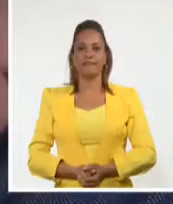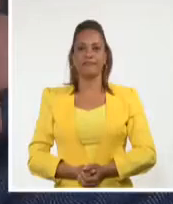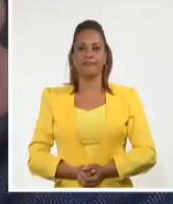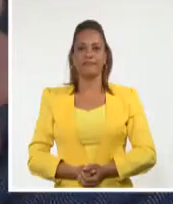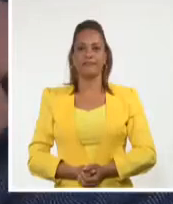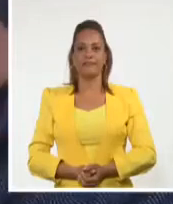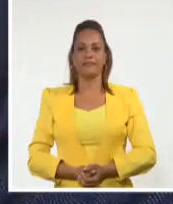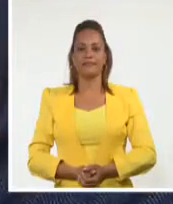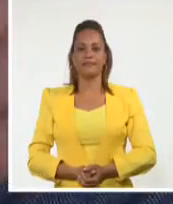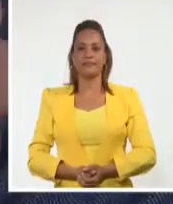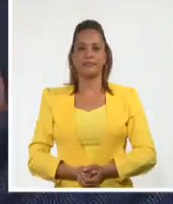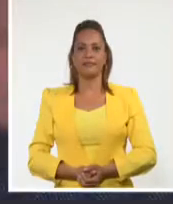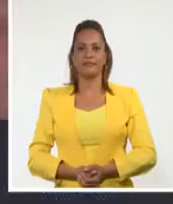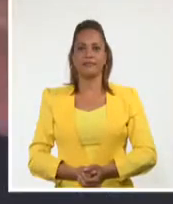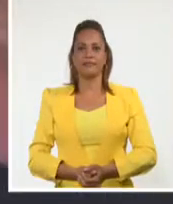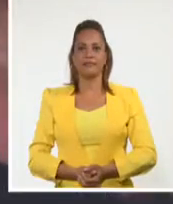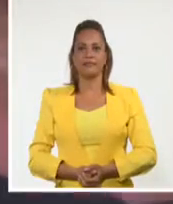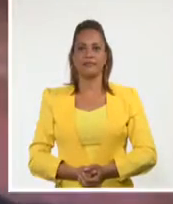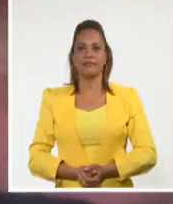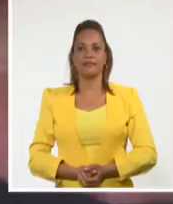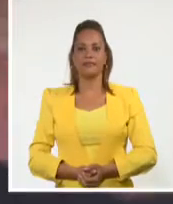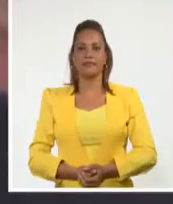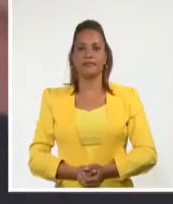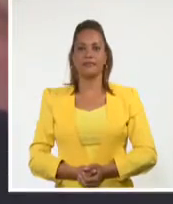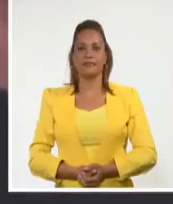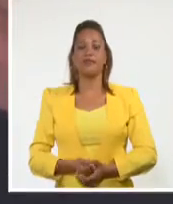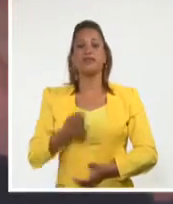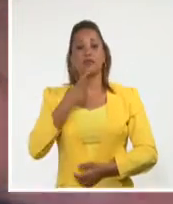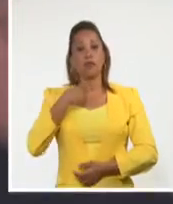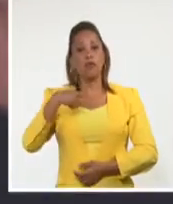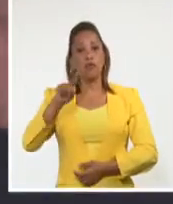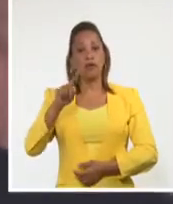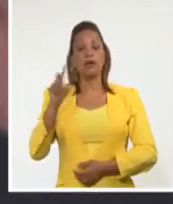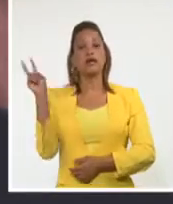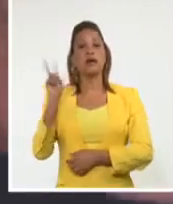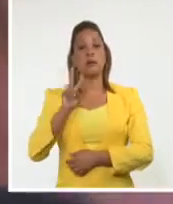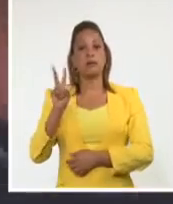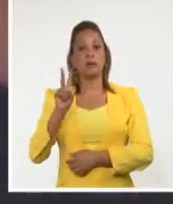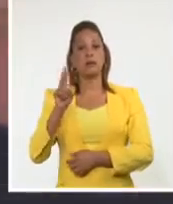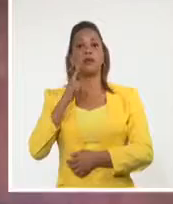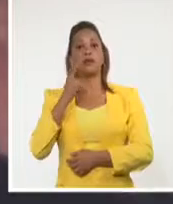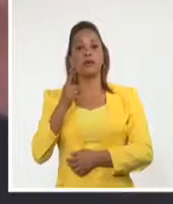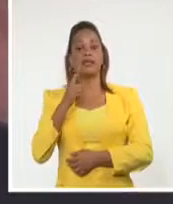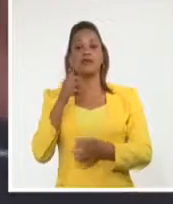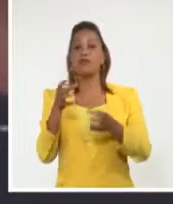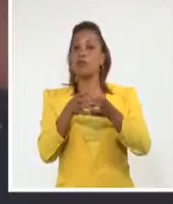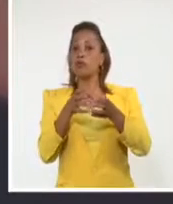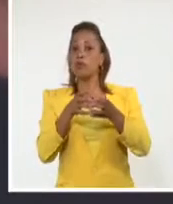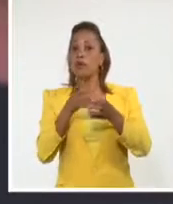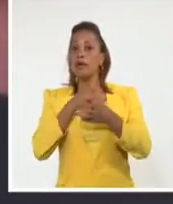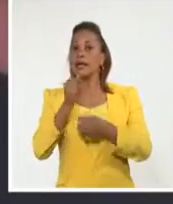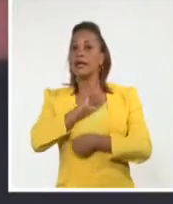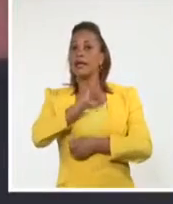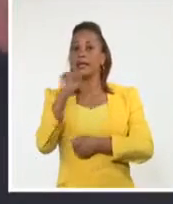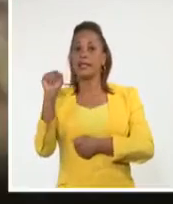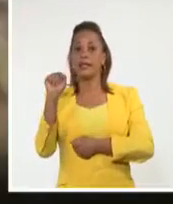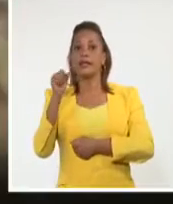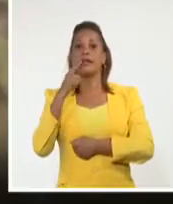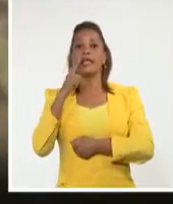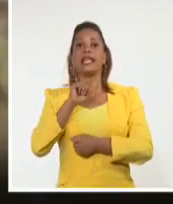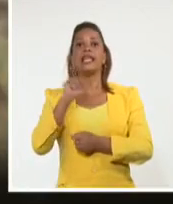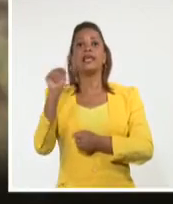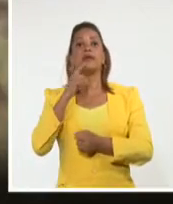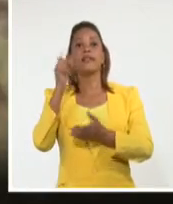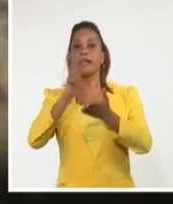Yo tuve el privilegio de estar 36 meses en la República de Bolivia. Yo soy de la del contingente que declaró a Bolivia territorio libre de analfabetismo.